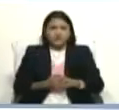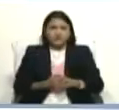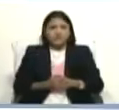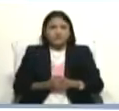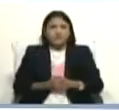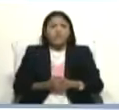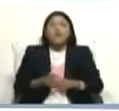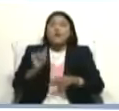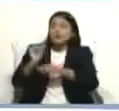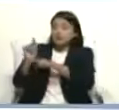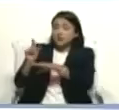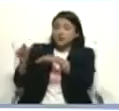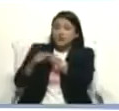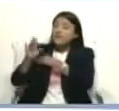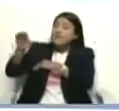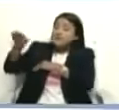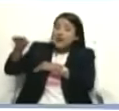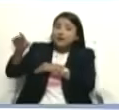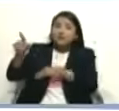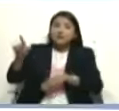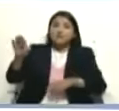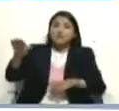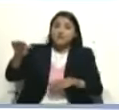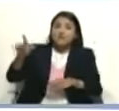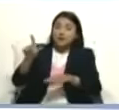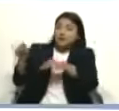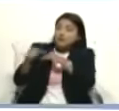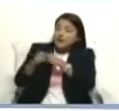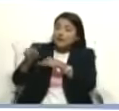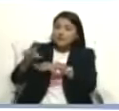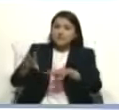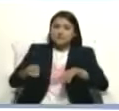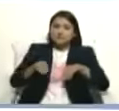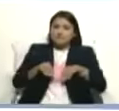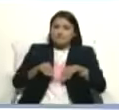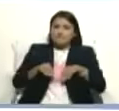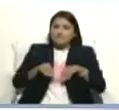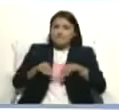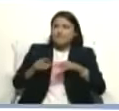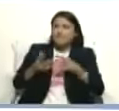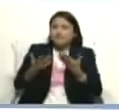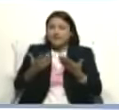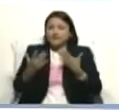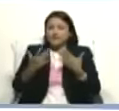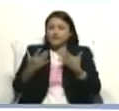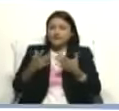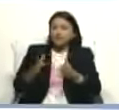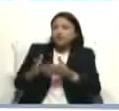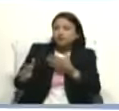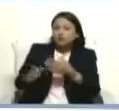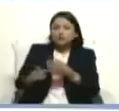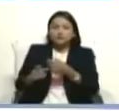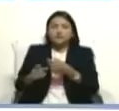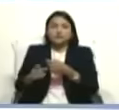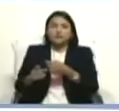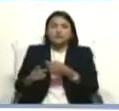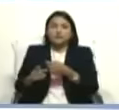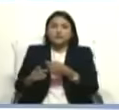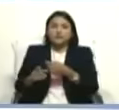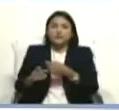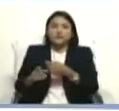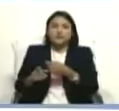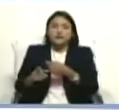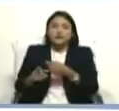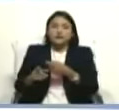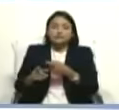le han dicho a Guyana que se abstenga de tomar acciones, medidas que agraven